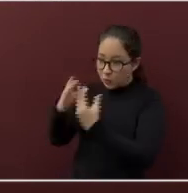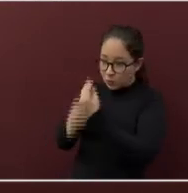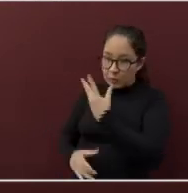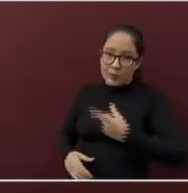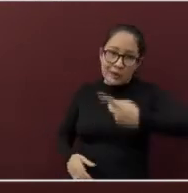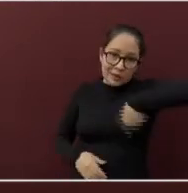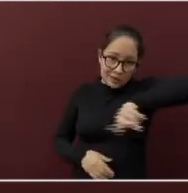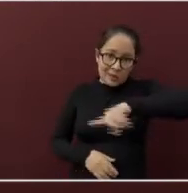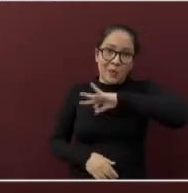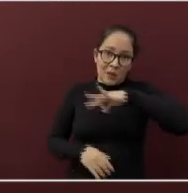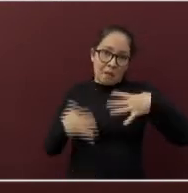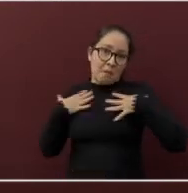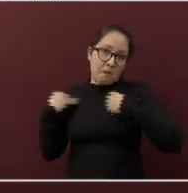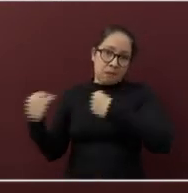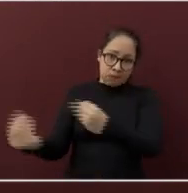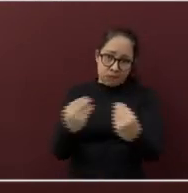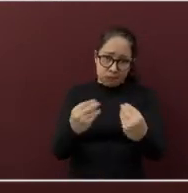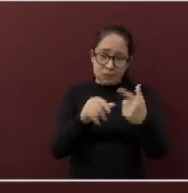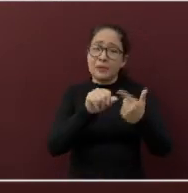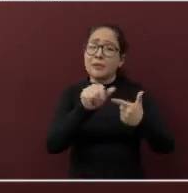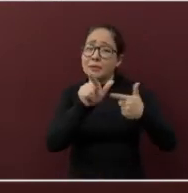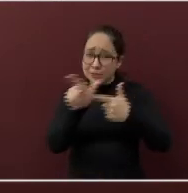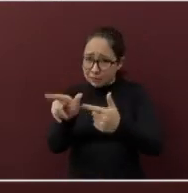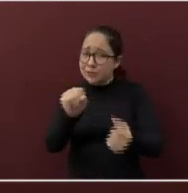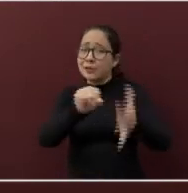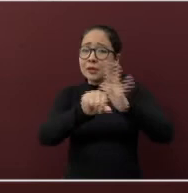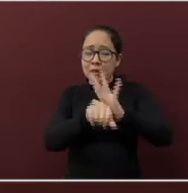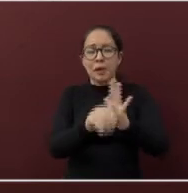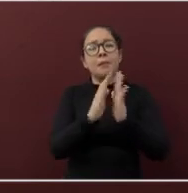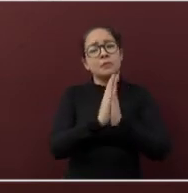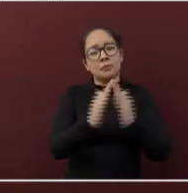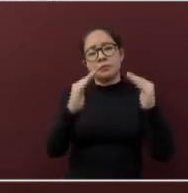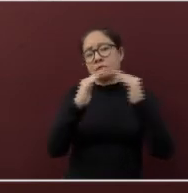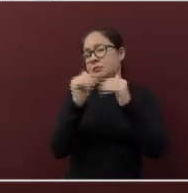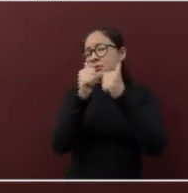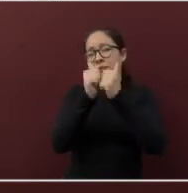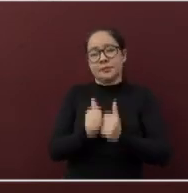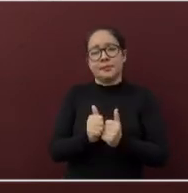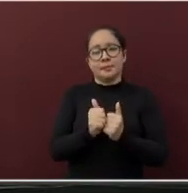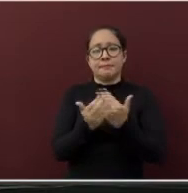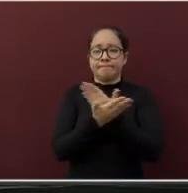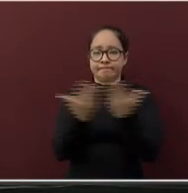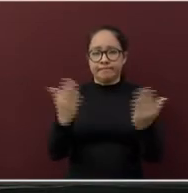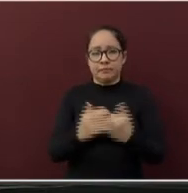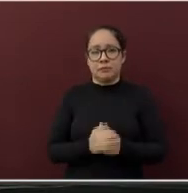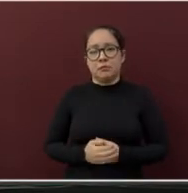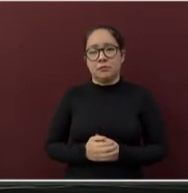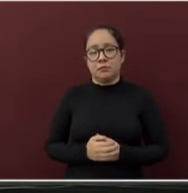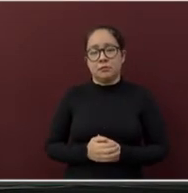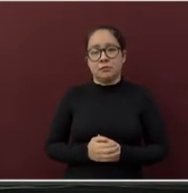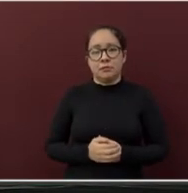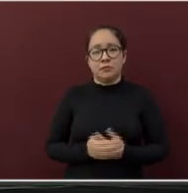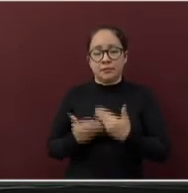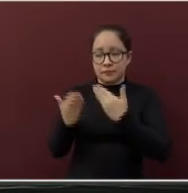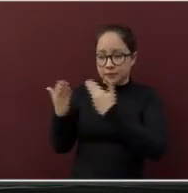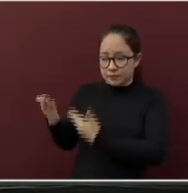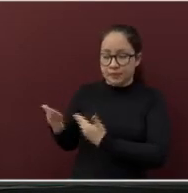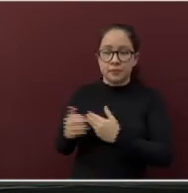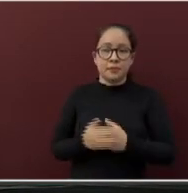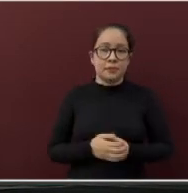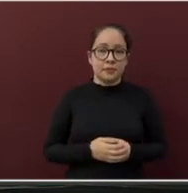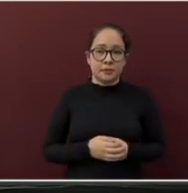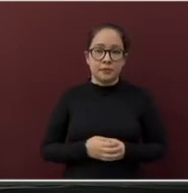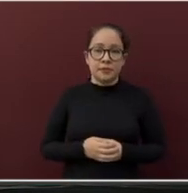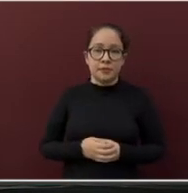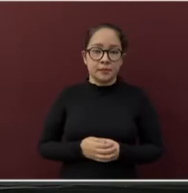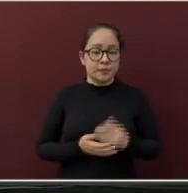personas la transmisión no ha terminado quédense en casa su turno doctora díaz del castillo muchas